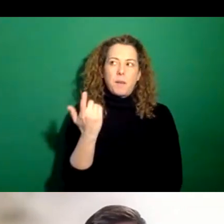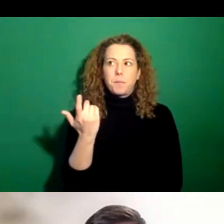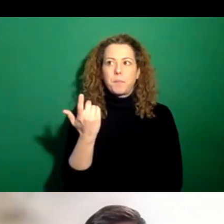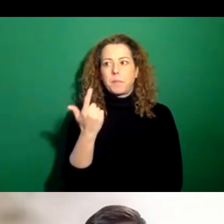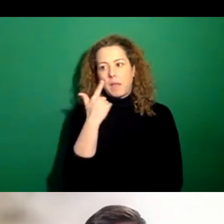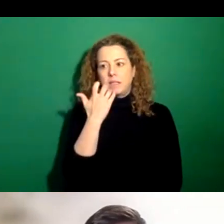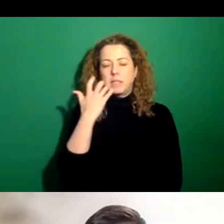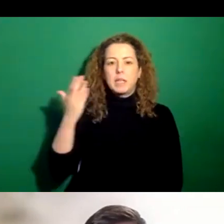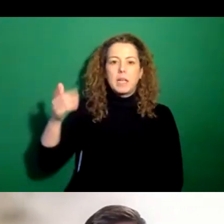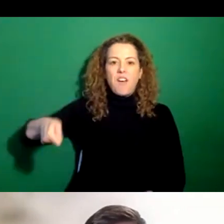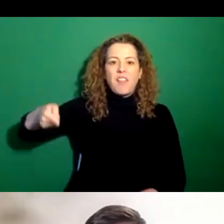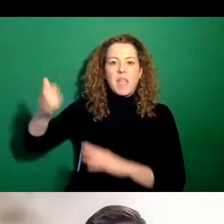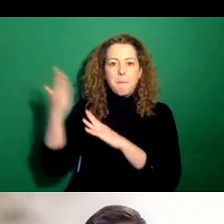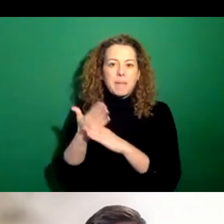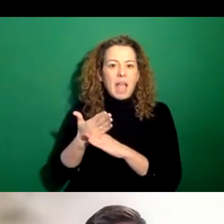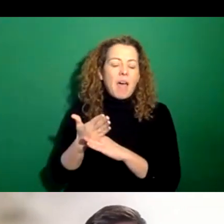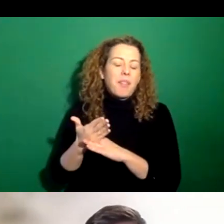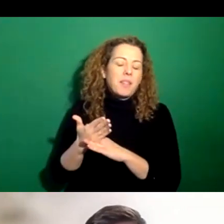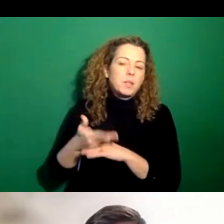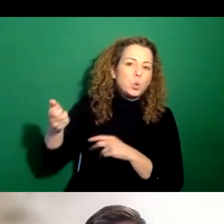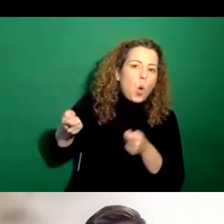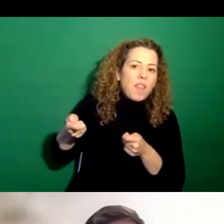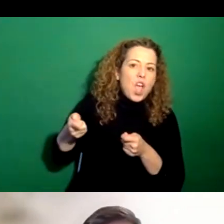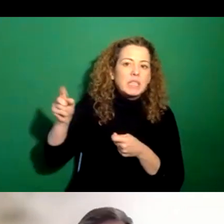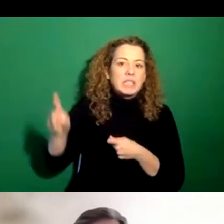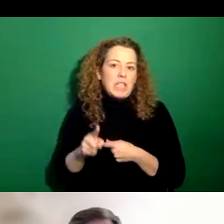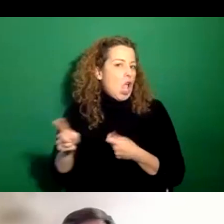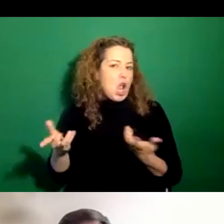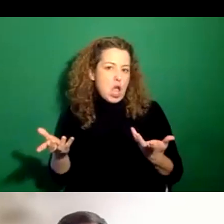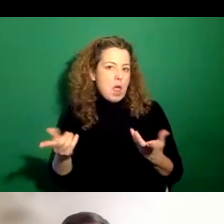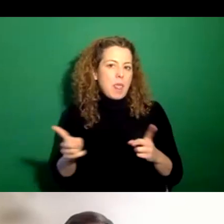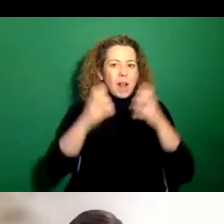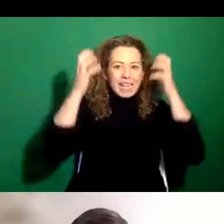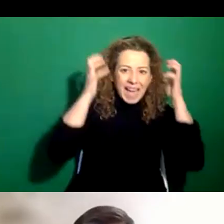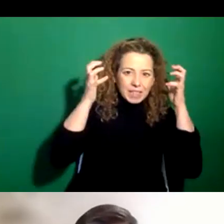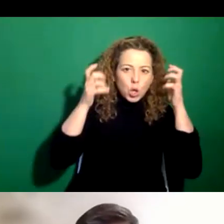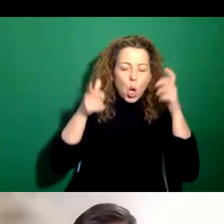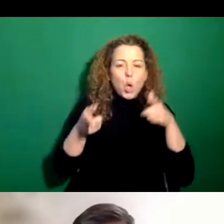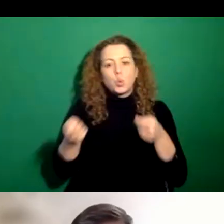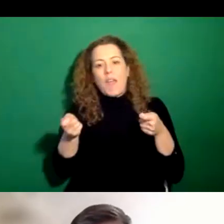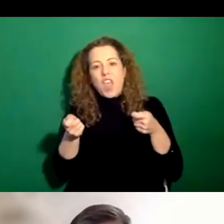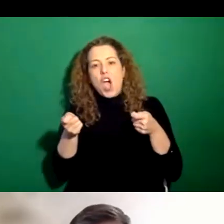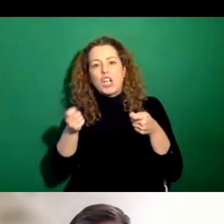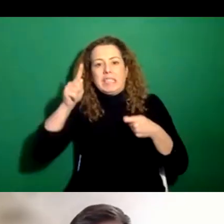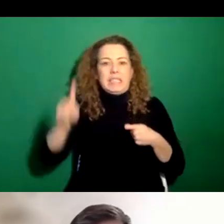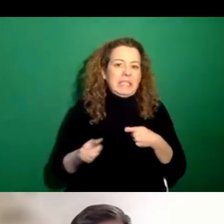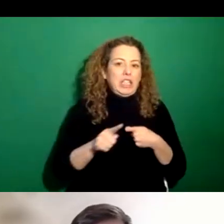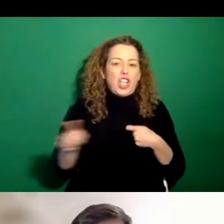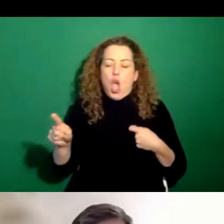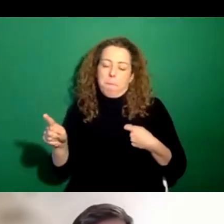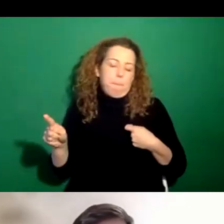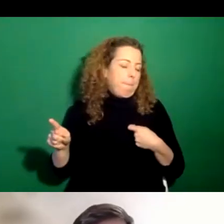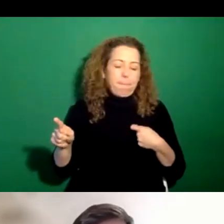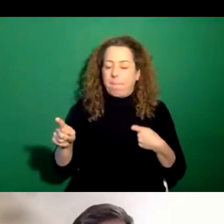medias barandillas son sujeciones o no son sujeciones, si un casco es una sujeción o una